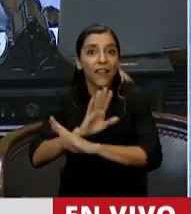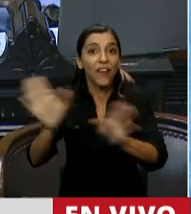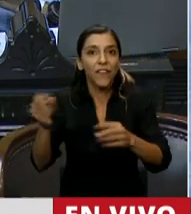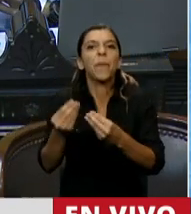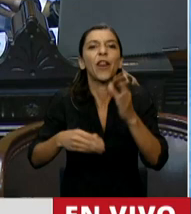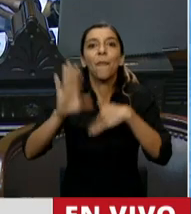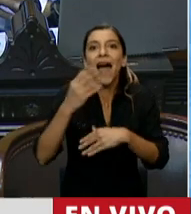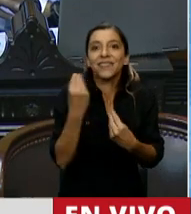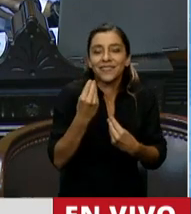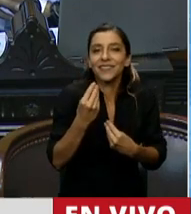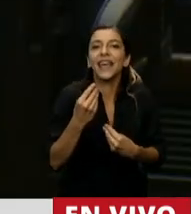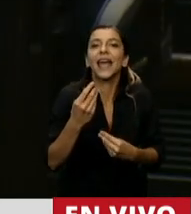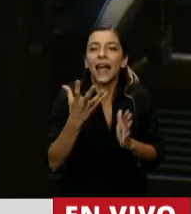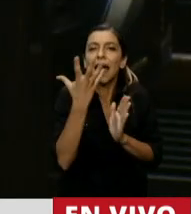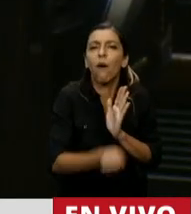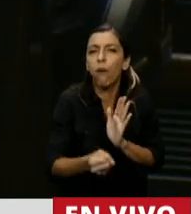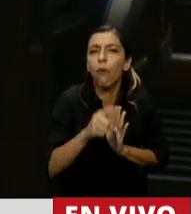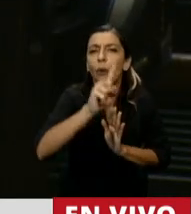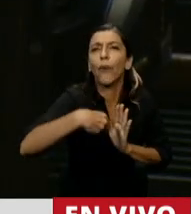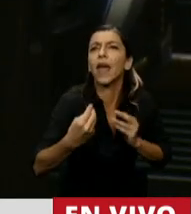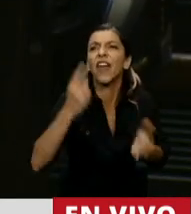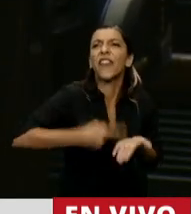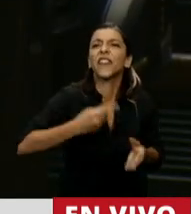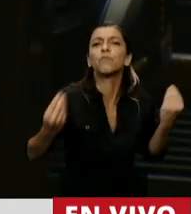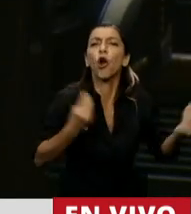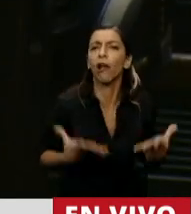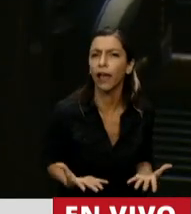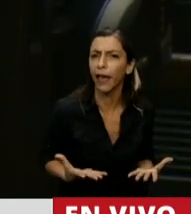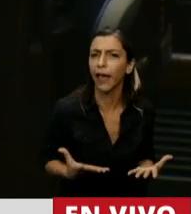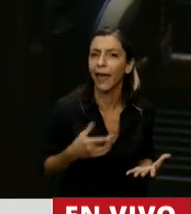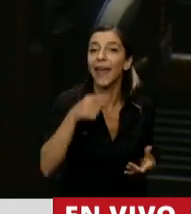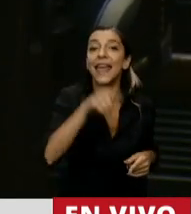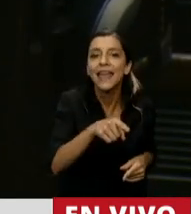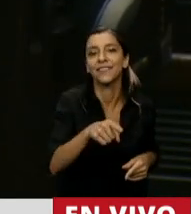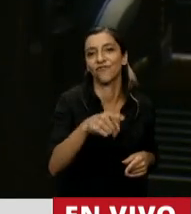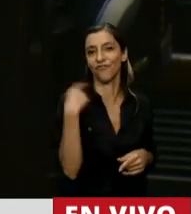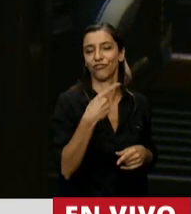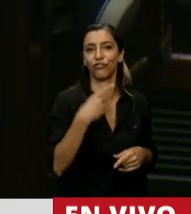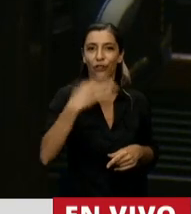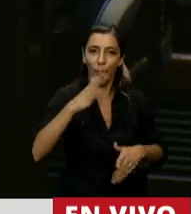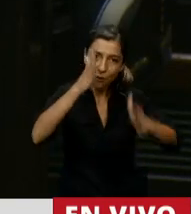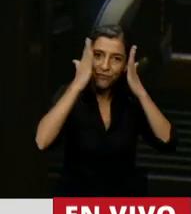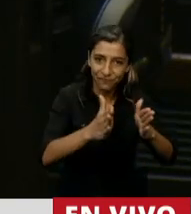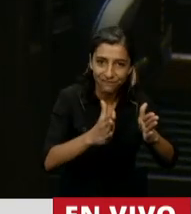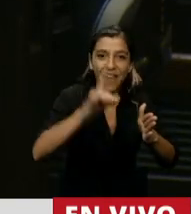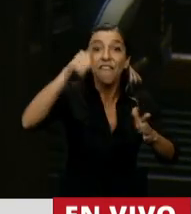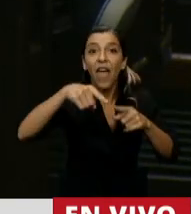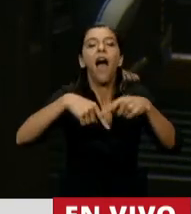que es, creo, lo que a todos nos convoca el día de hoy. Por eso es que interpelo a los